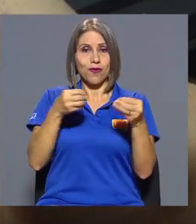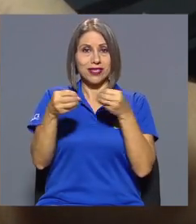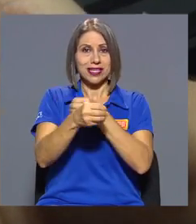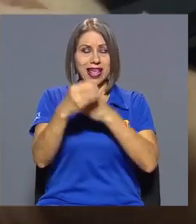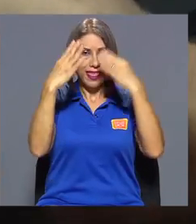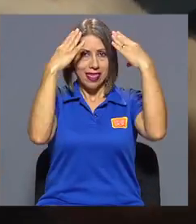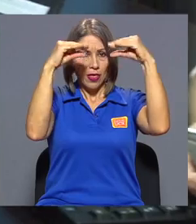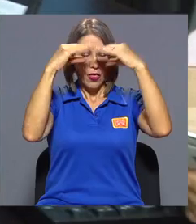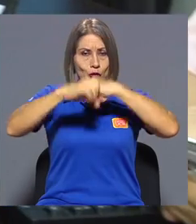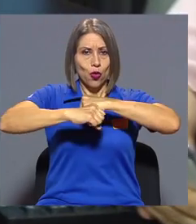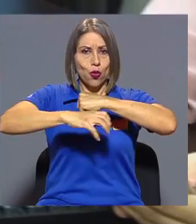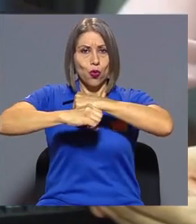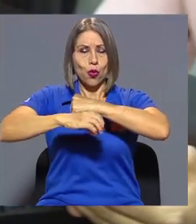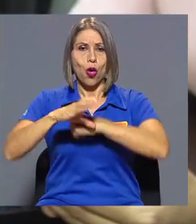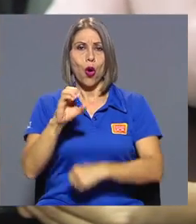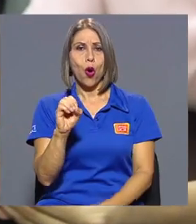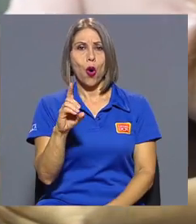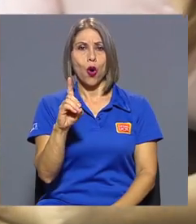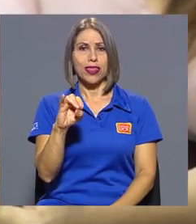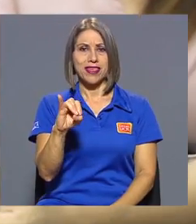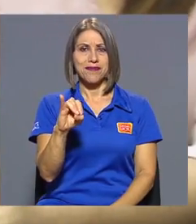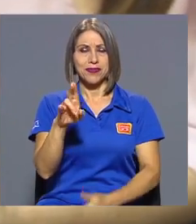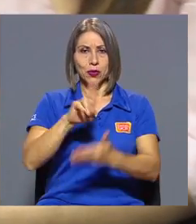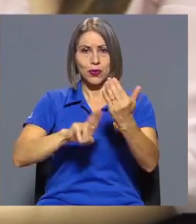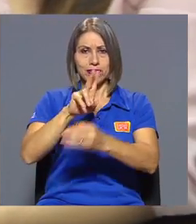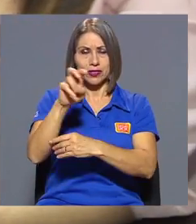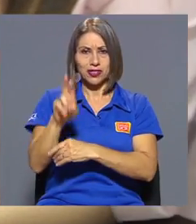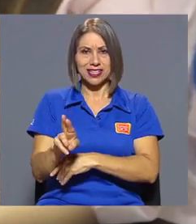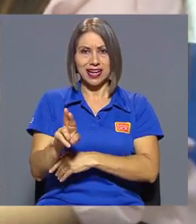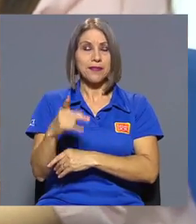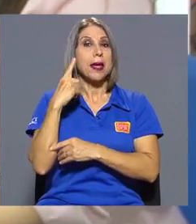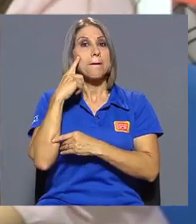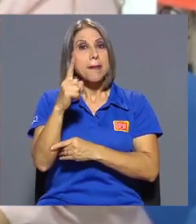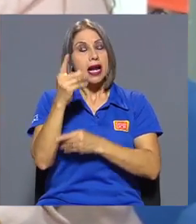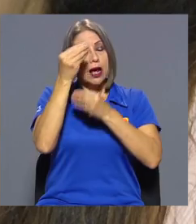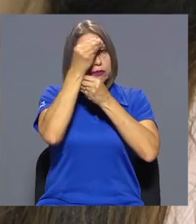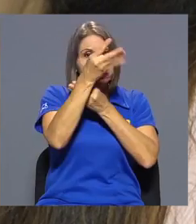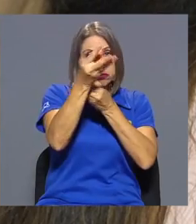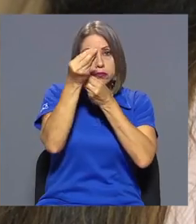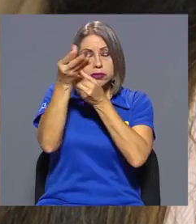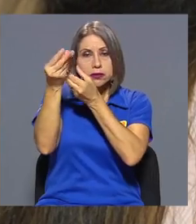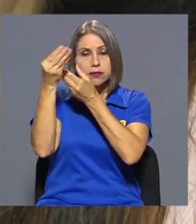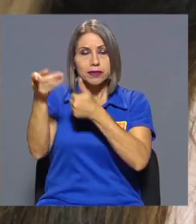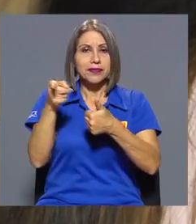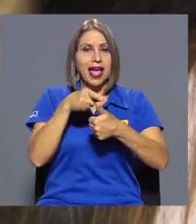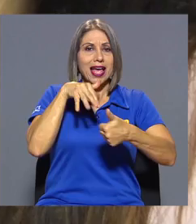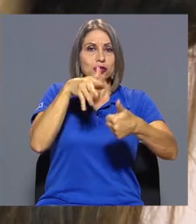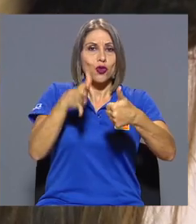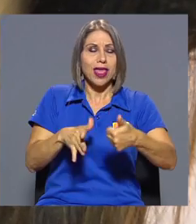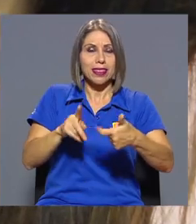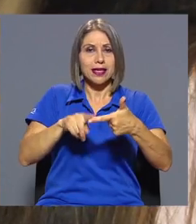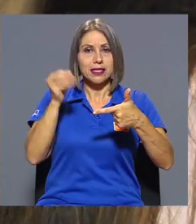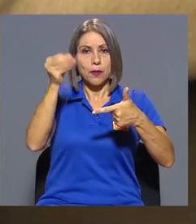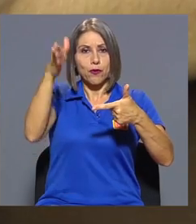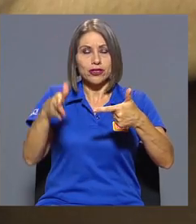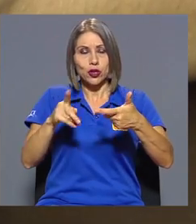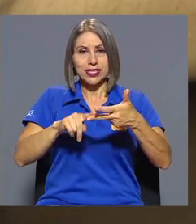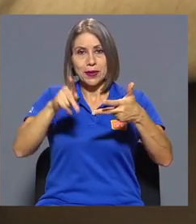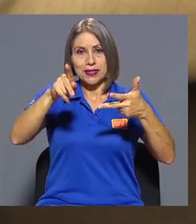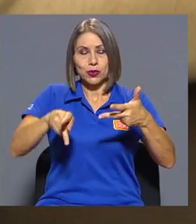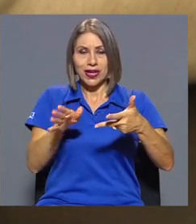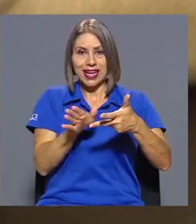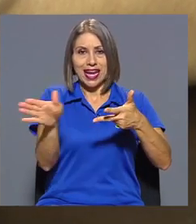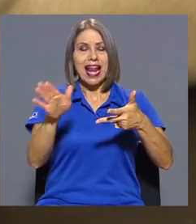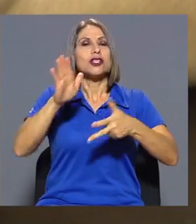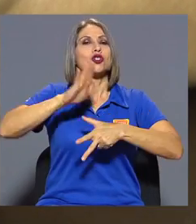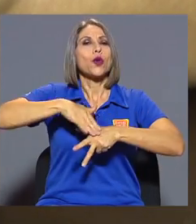Oficina de Divulgación e Información, ODI, de la Universidad de Costa Rica, para mantener informados a estudiantes, profesores y público